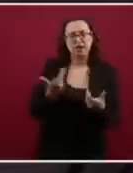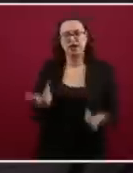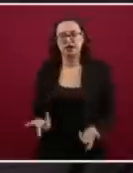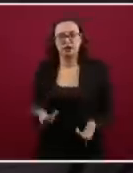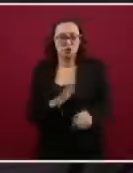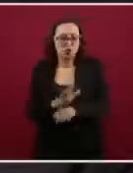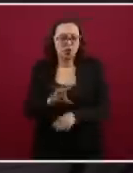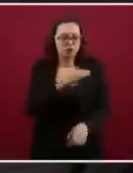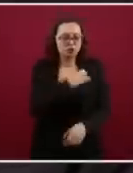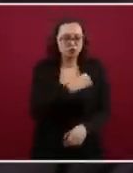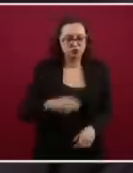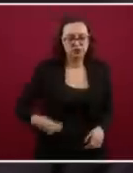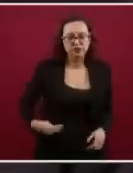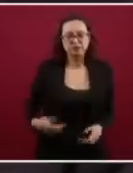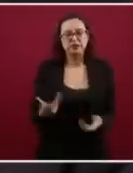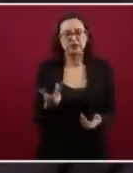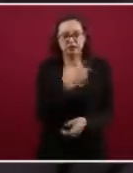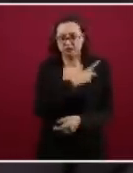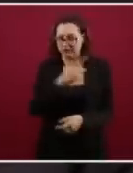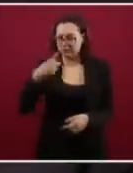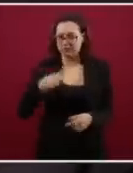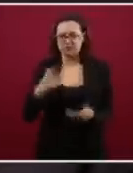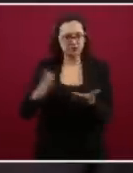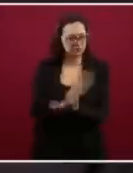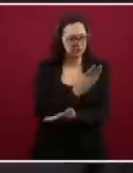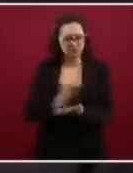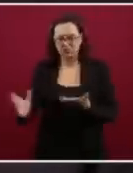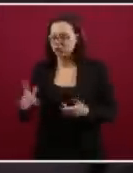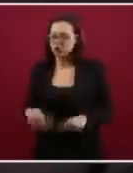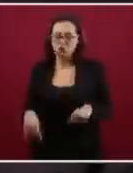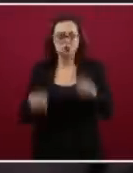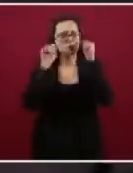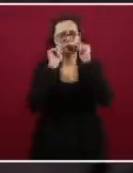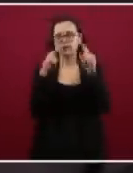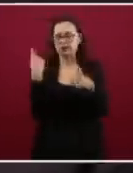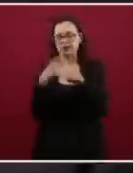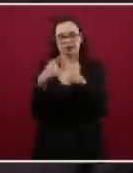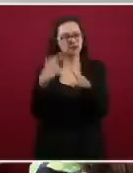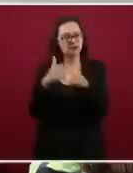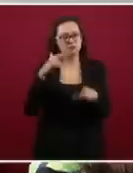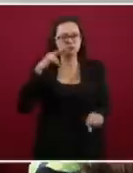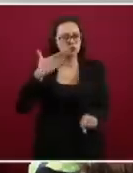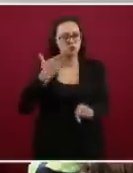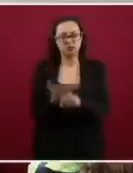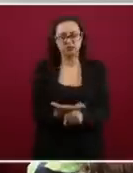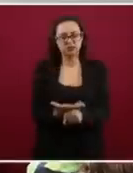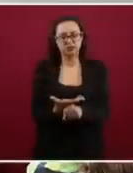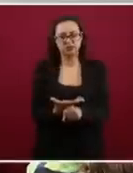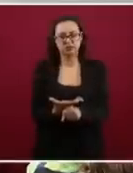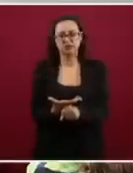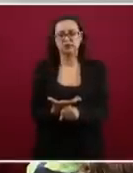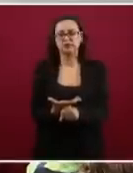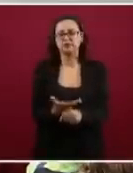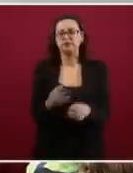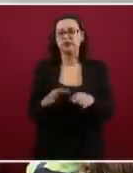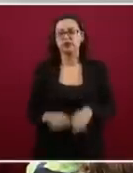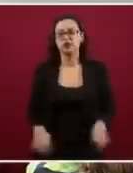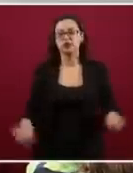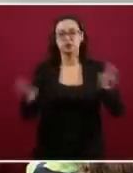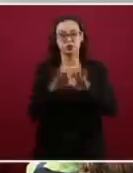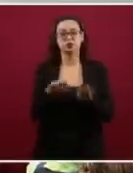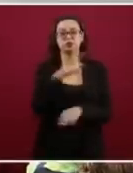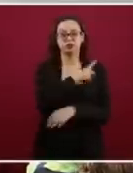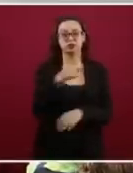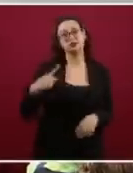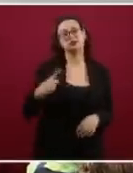locales, pero corresponda a quien corresponda, se tiene que evitar